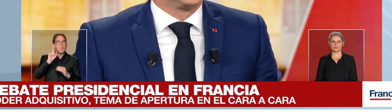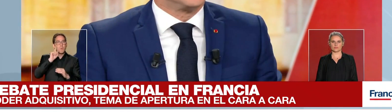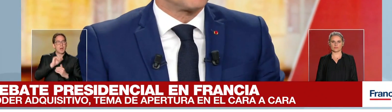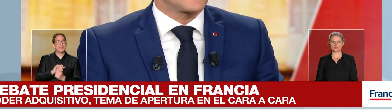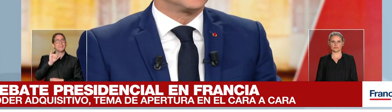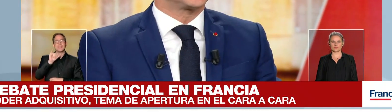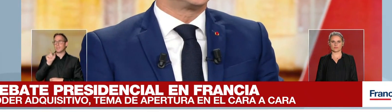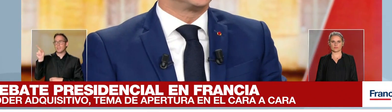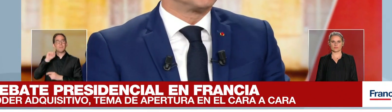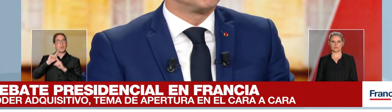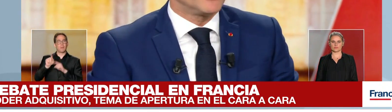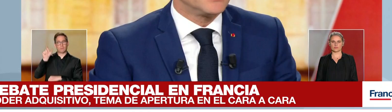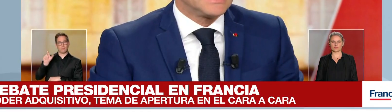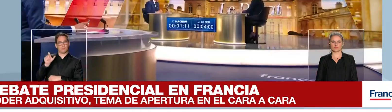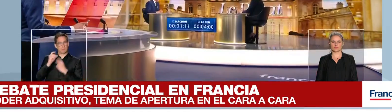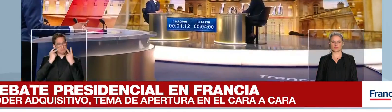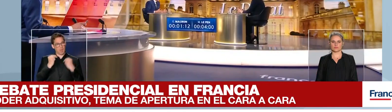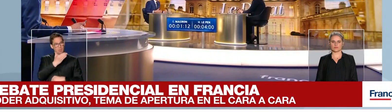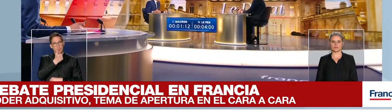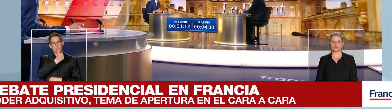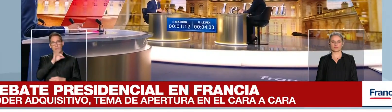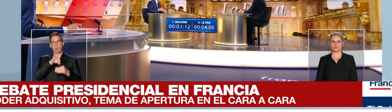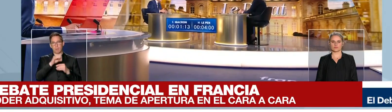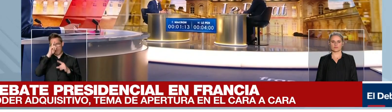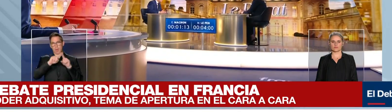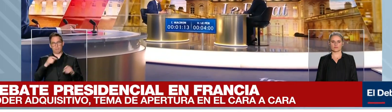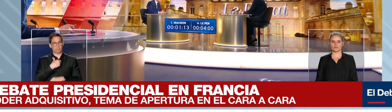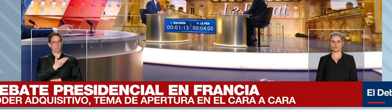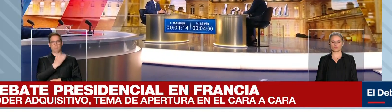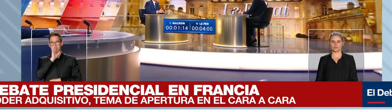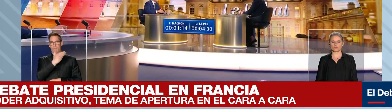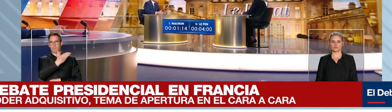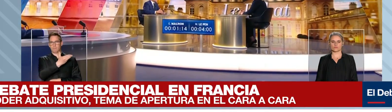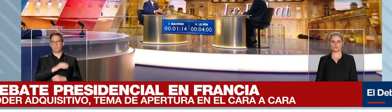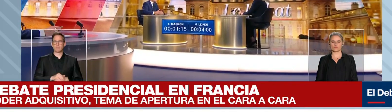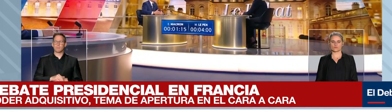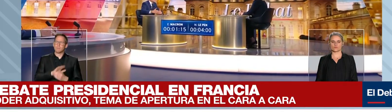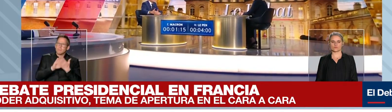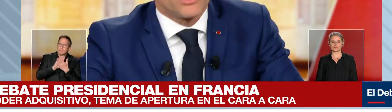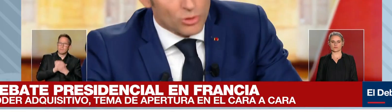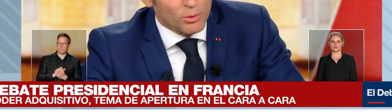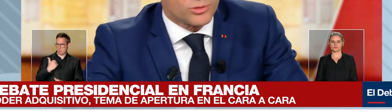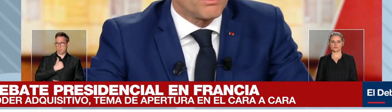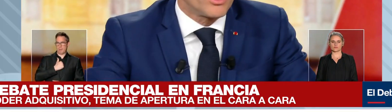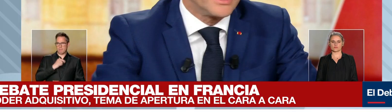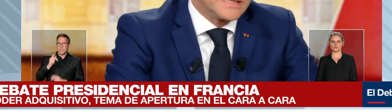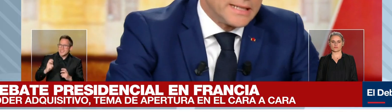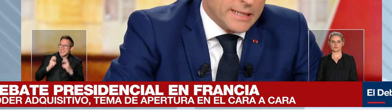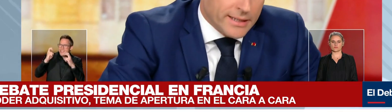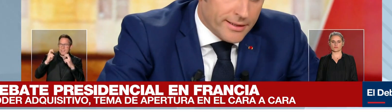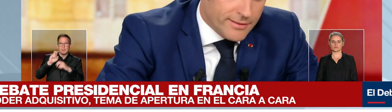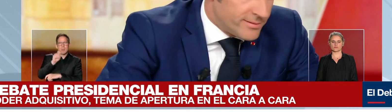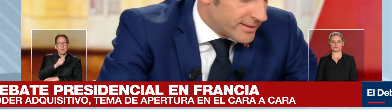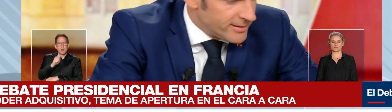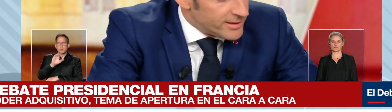usted votó en contra de este escudo energético. Entonces, cuando uno bloquea un aumento que es de 40, 60 o